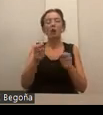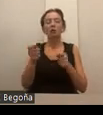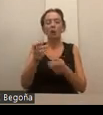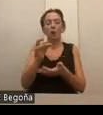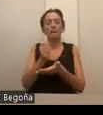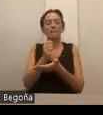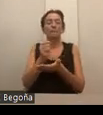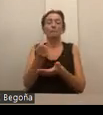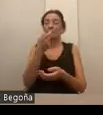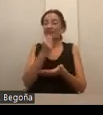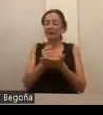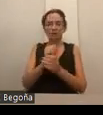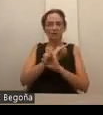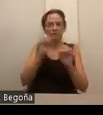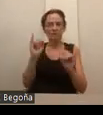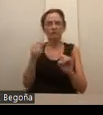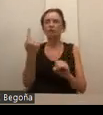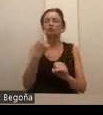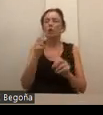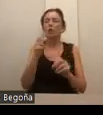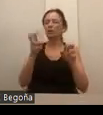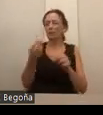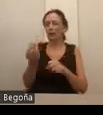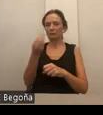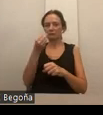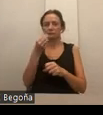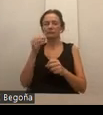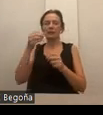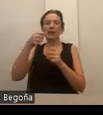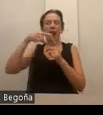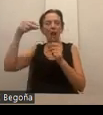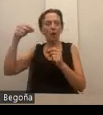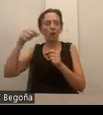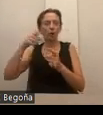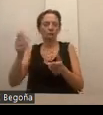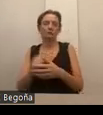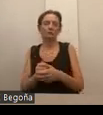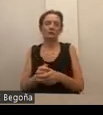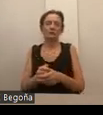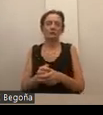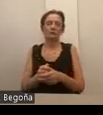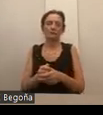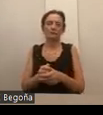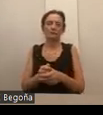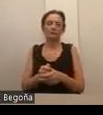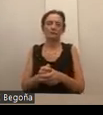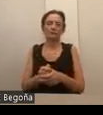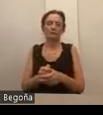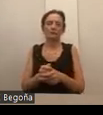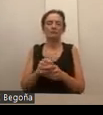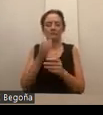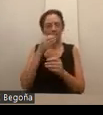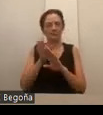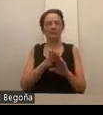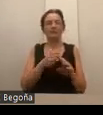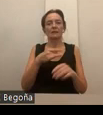Bueno, convendría evidentemente conocer toda la historia de principio a fin, porque puede